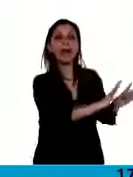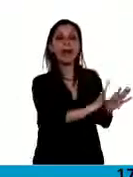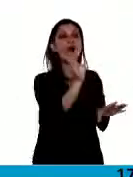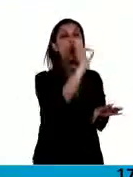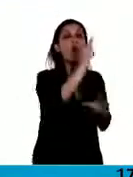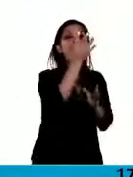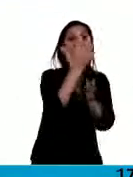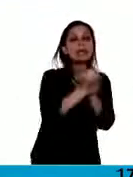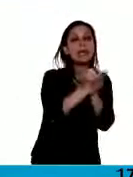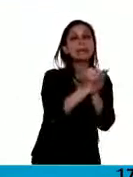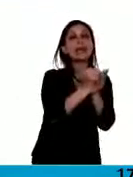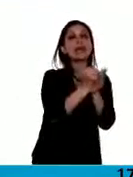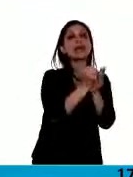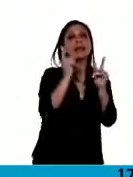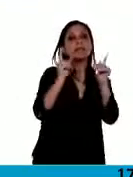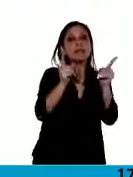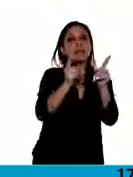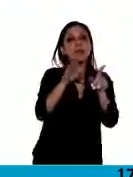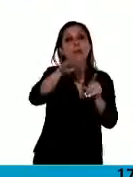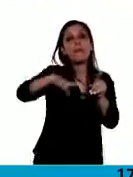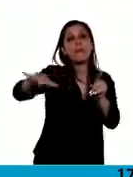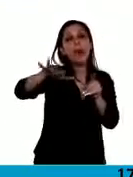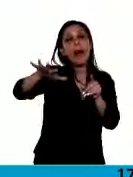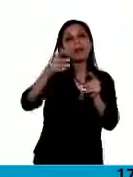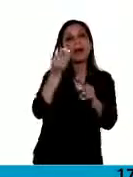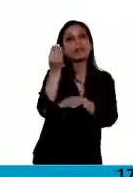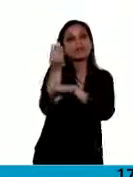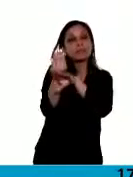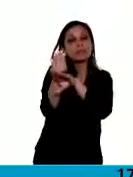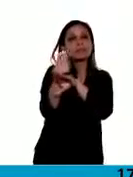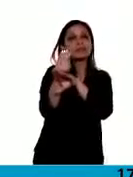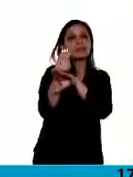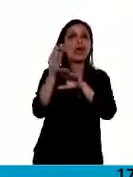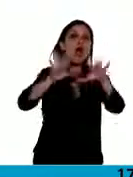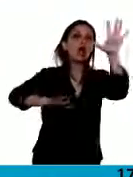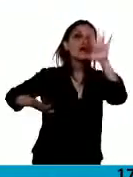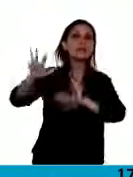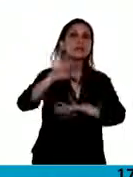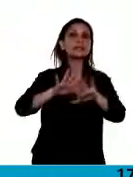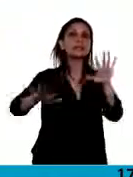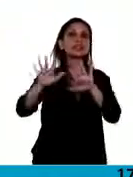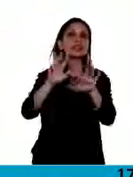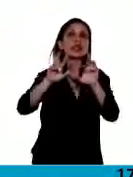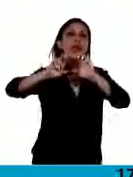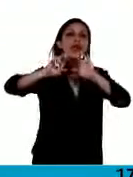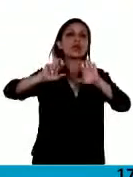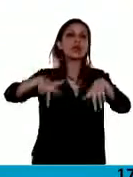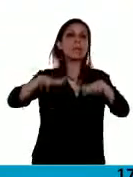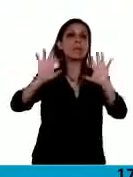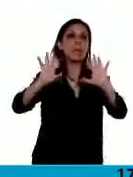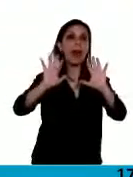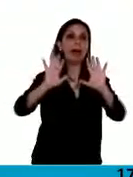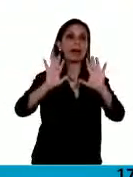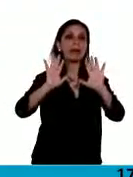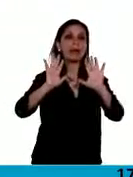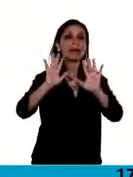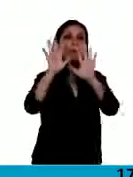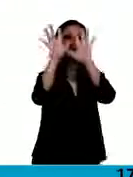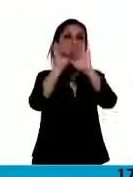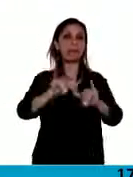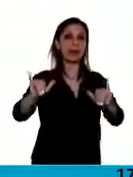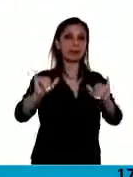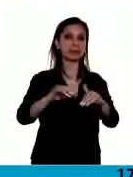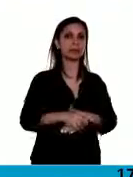nuevamente en su distrito de origen y que se organicen en un plan tendiente a la desocupación pacífica de los lotes.